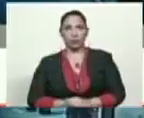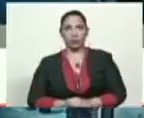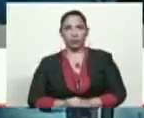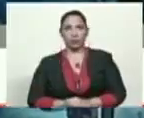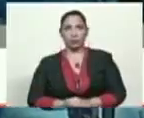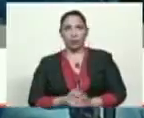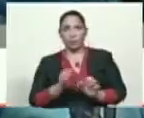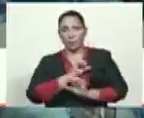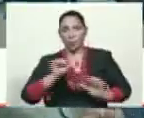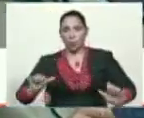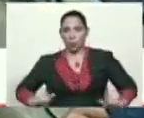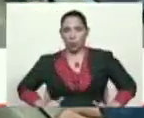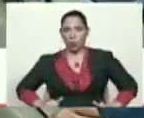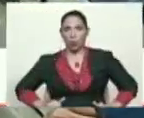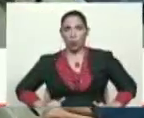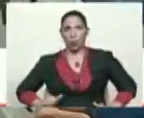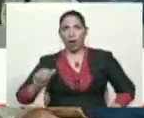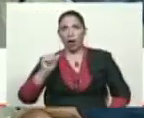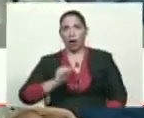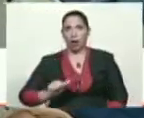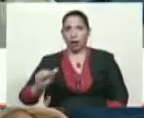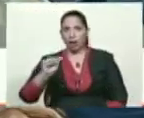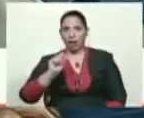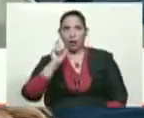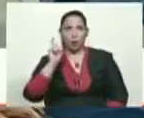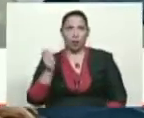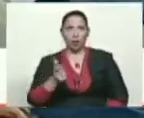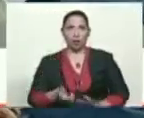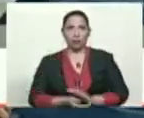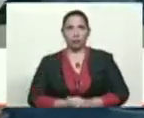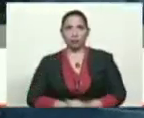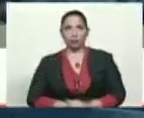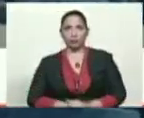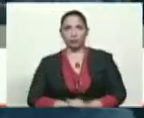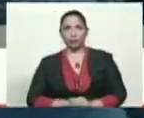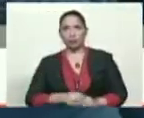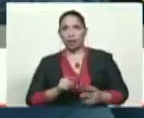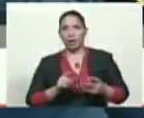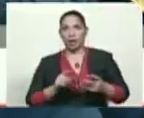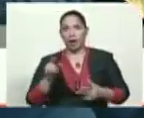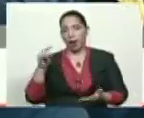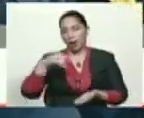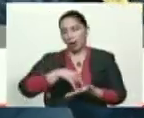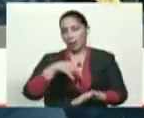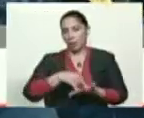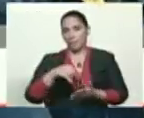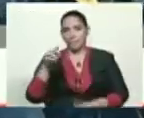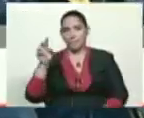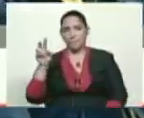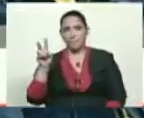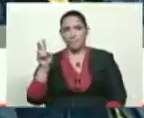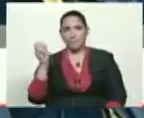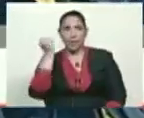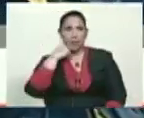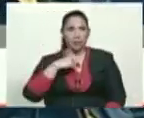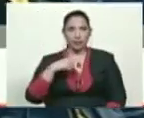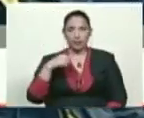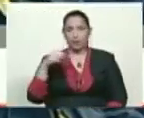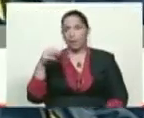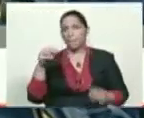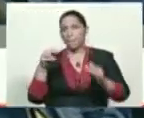portuguesa acarigua guanare en carabobo valencia y puerto cabello